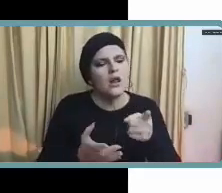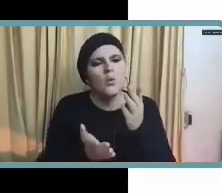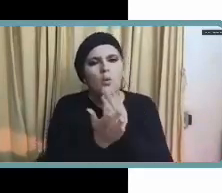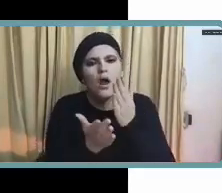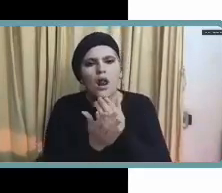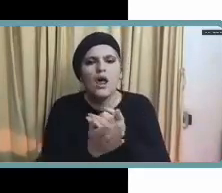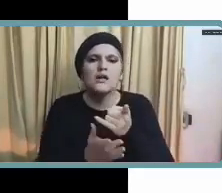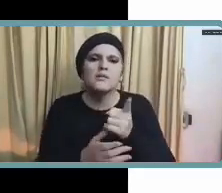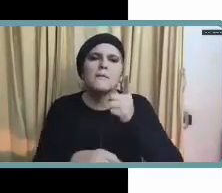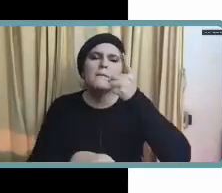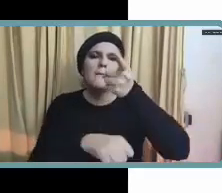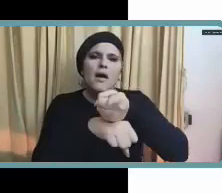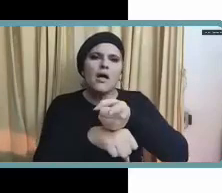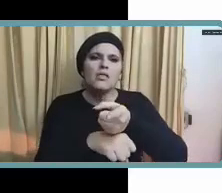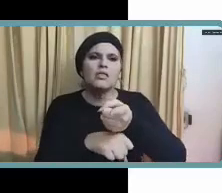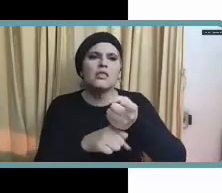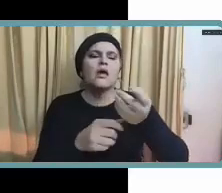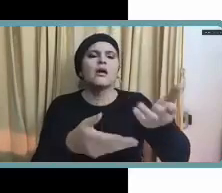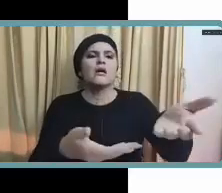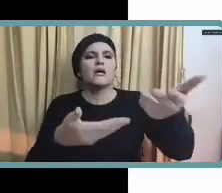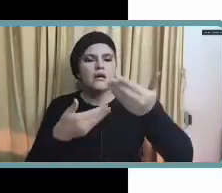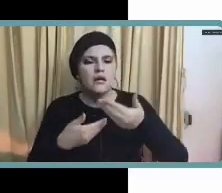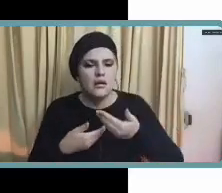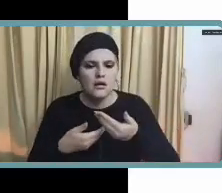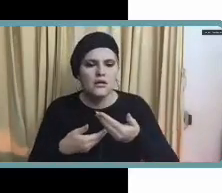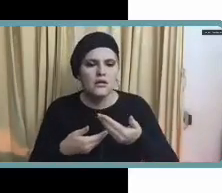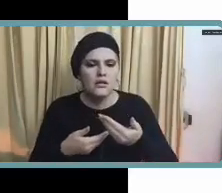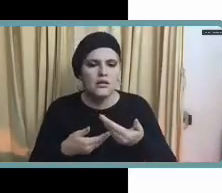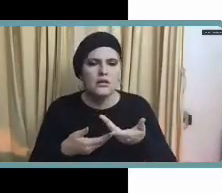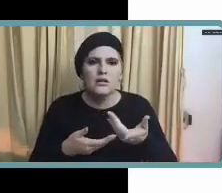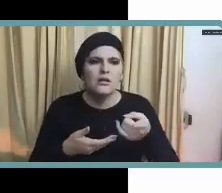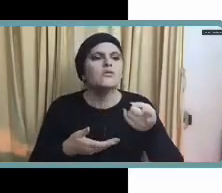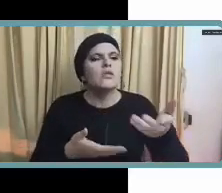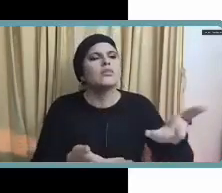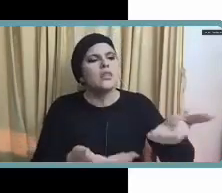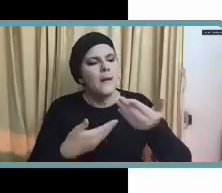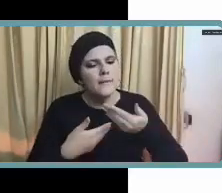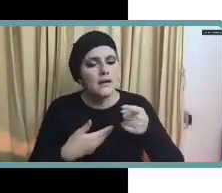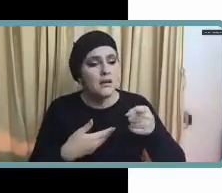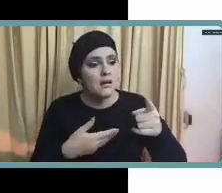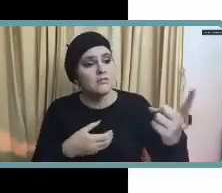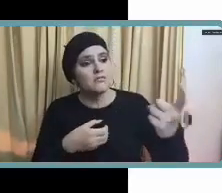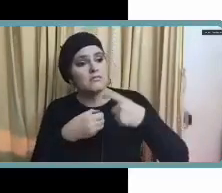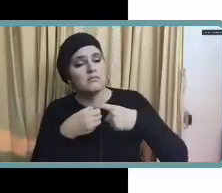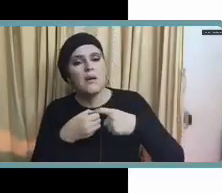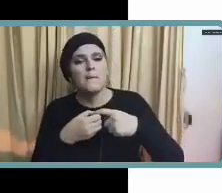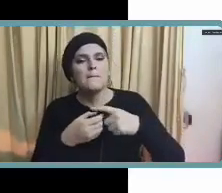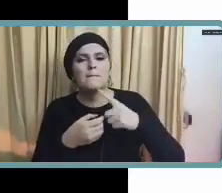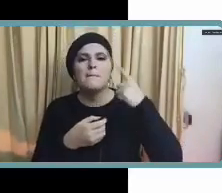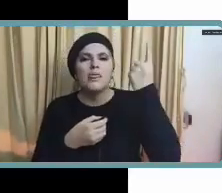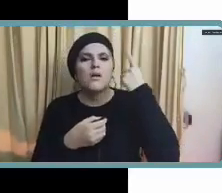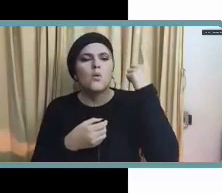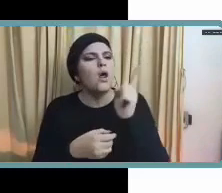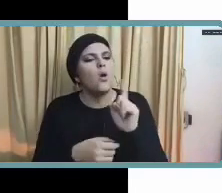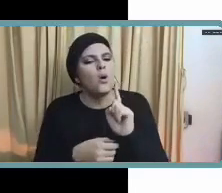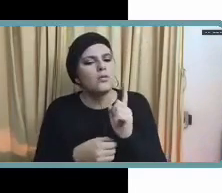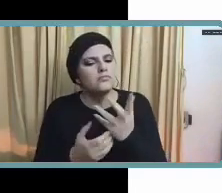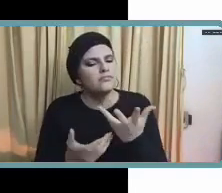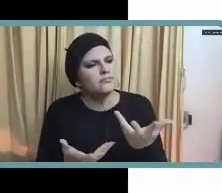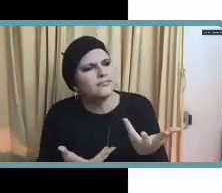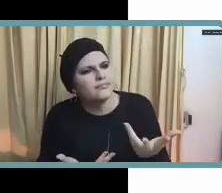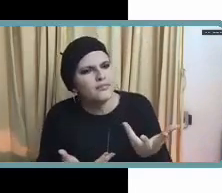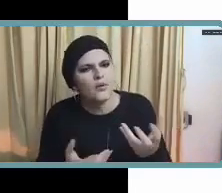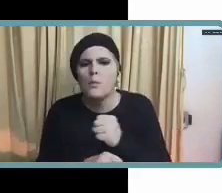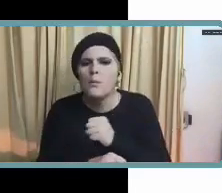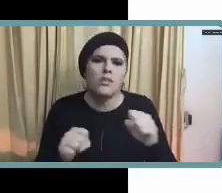un evalúo multidisciplinario y que si no lo traen no los van a matricular? Y Anita ahí dice que eso está fuera de la ley, que